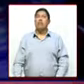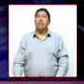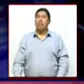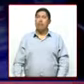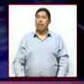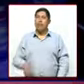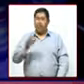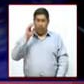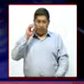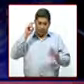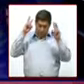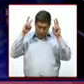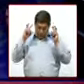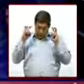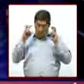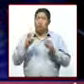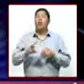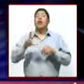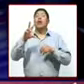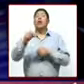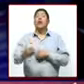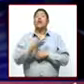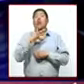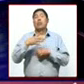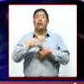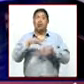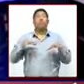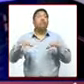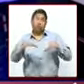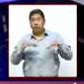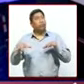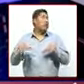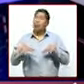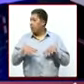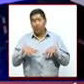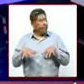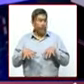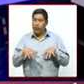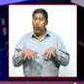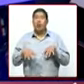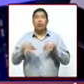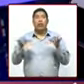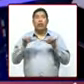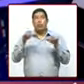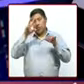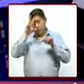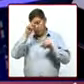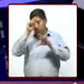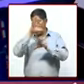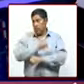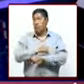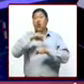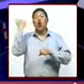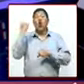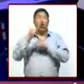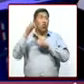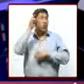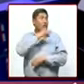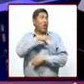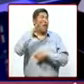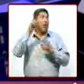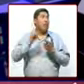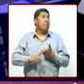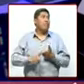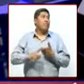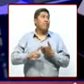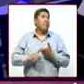Pero hay un detalle, no te avisan los sismos. No, y como no estamos acostumbrados tampoco, claro. O sea, generalmente en otros países, en Chile, no